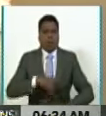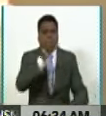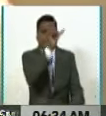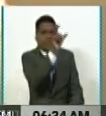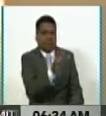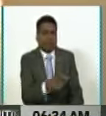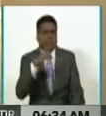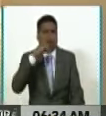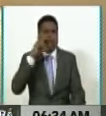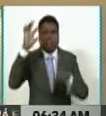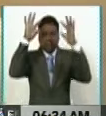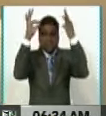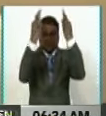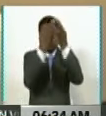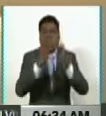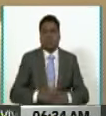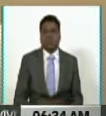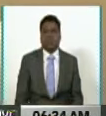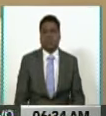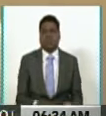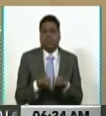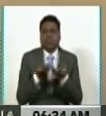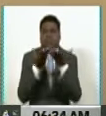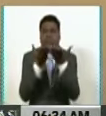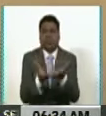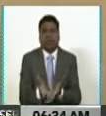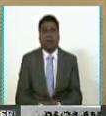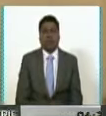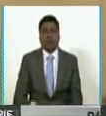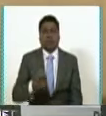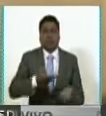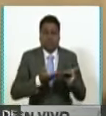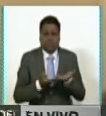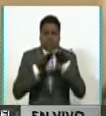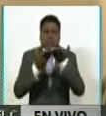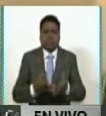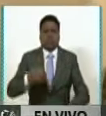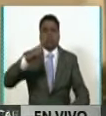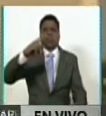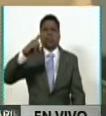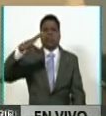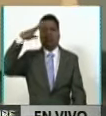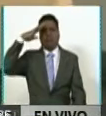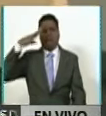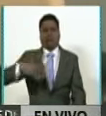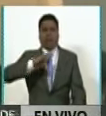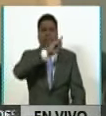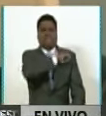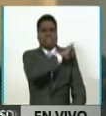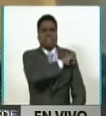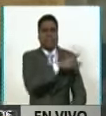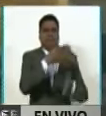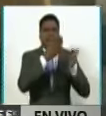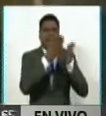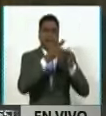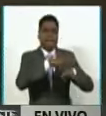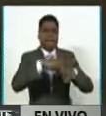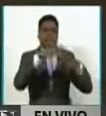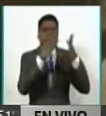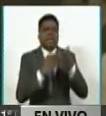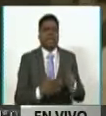Zamora. Será colocada por el señor mayor general Néstor Luis Reverol Torres, ministro del Poder Popular